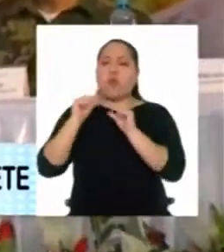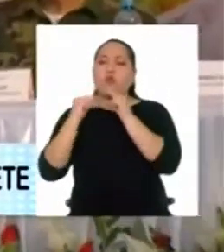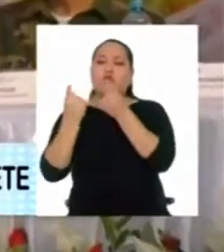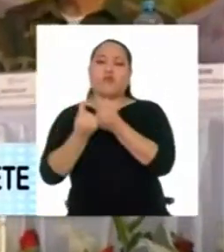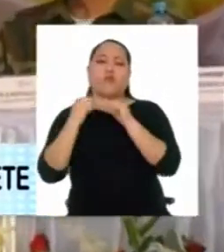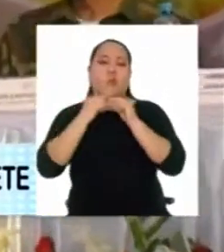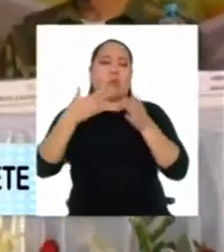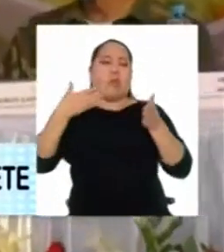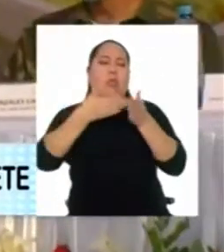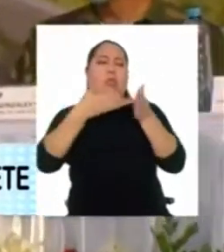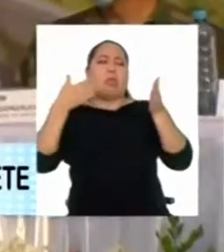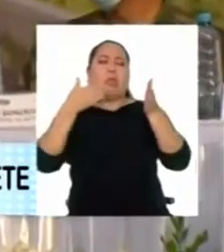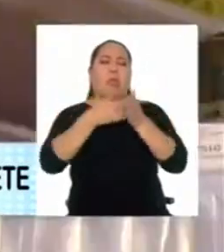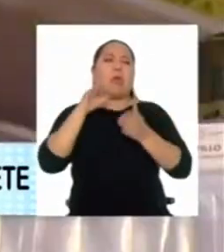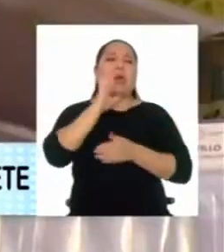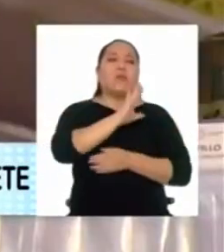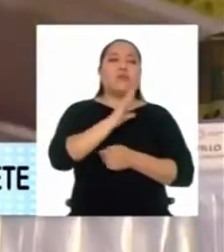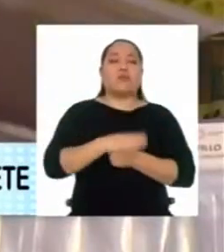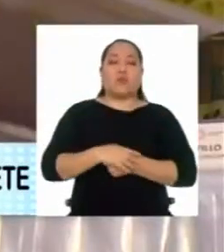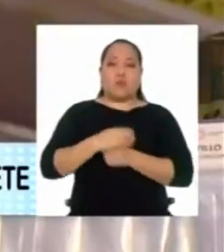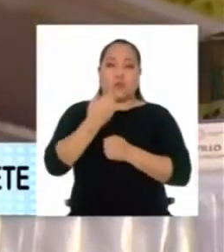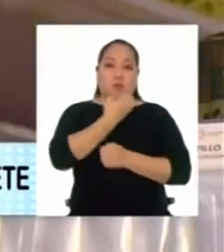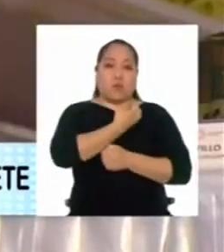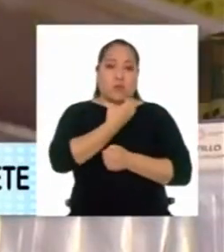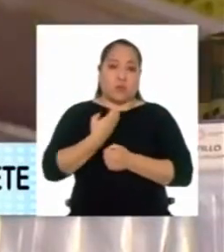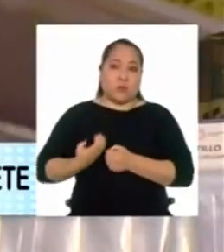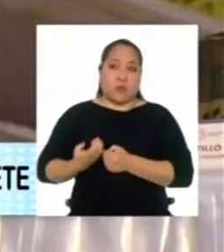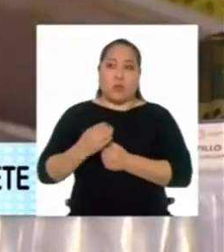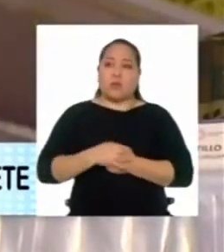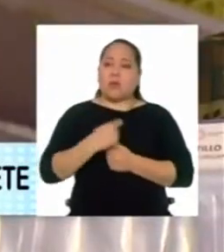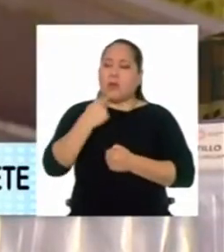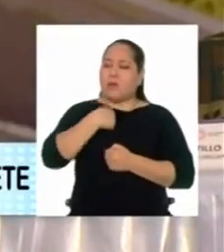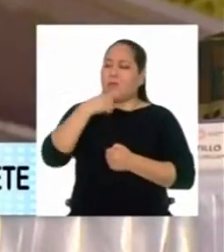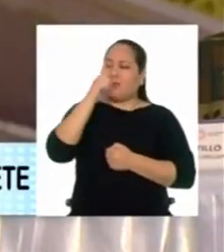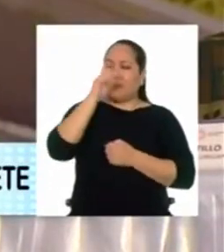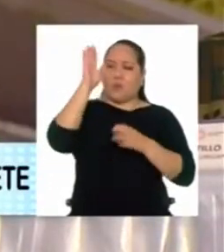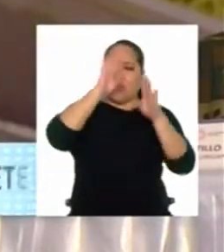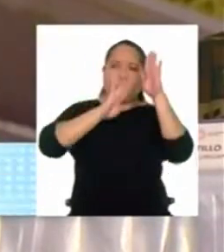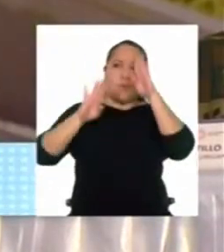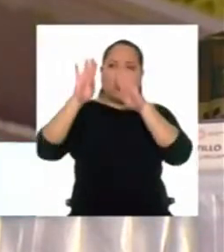sectores críticos a su gobierno. A mí no me preocupa